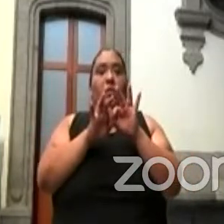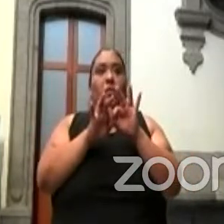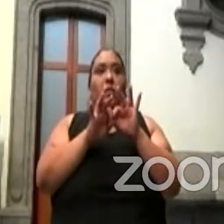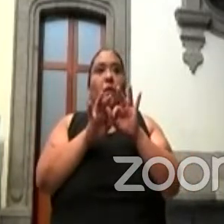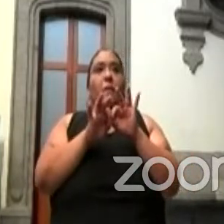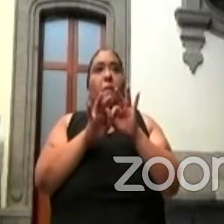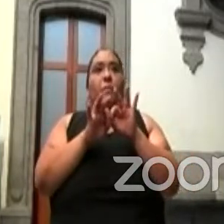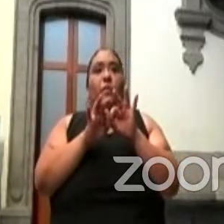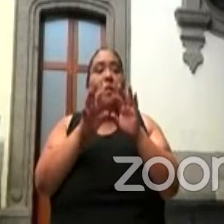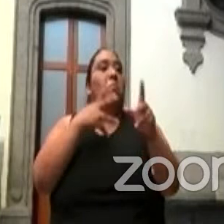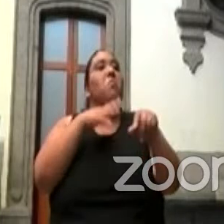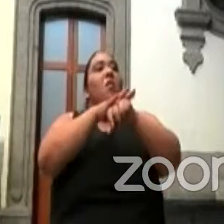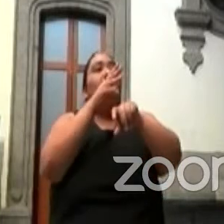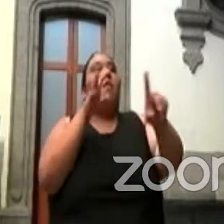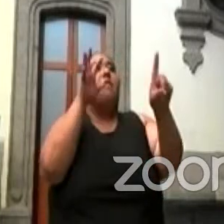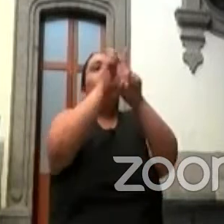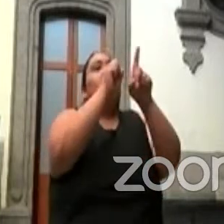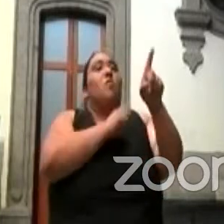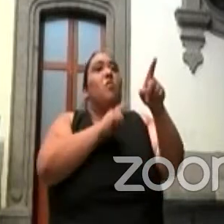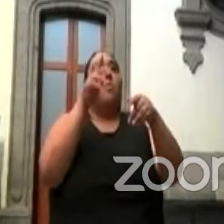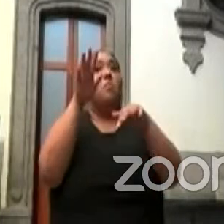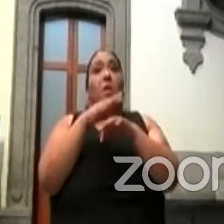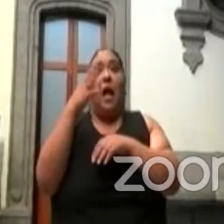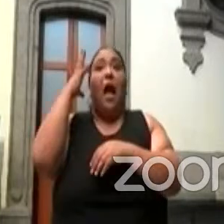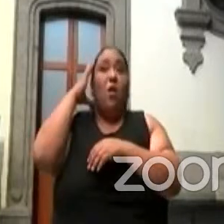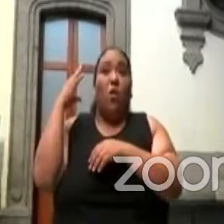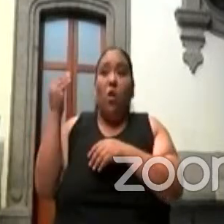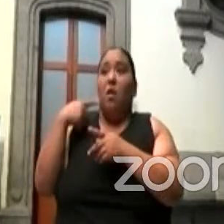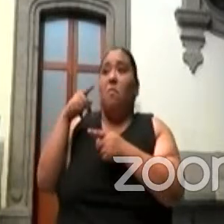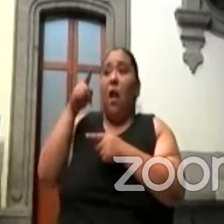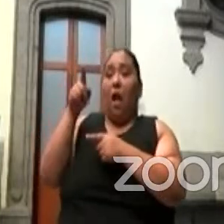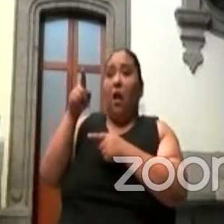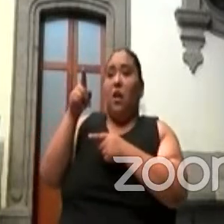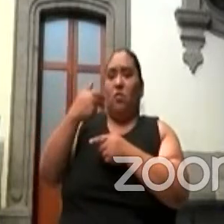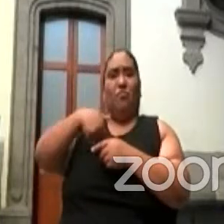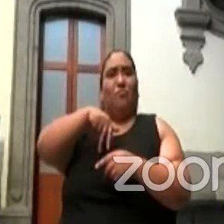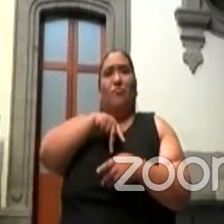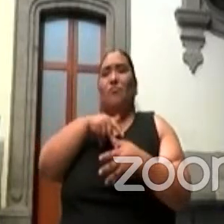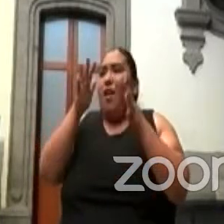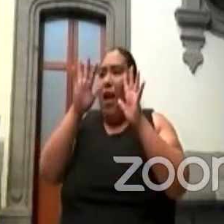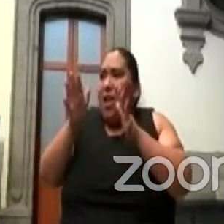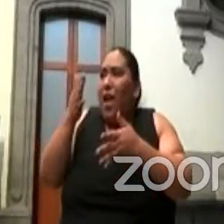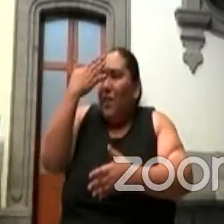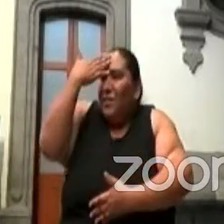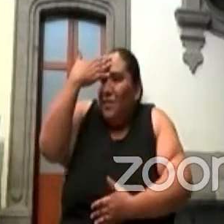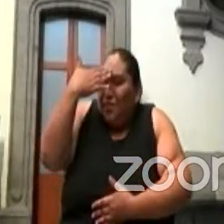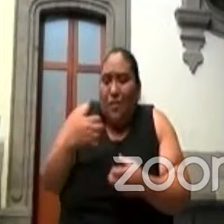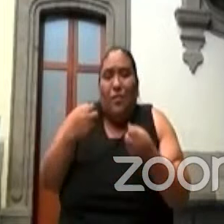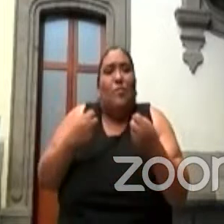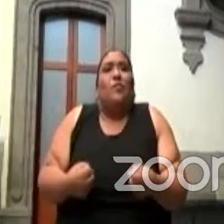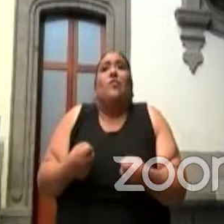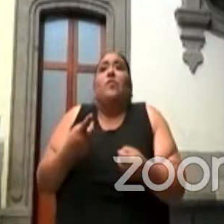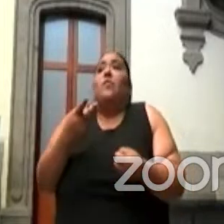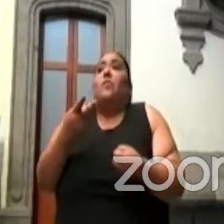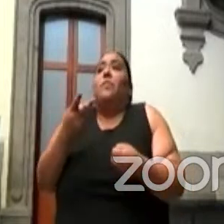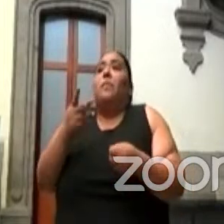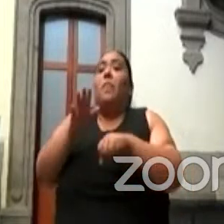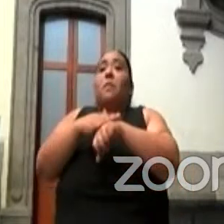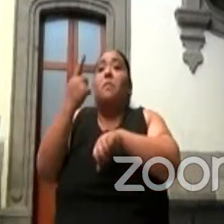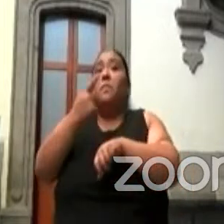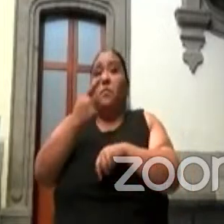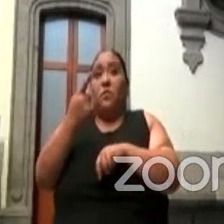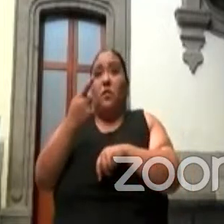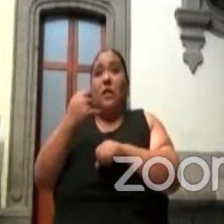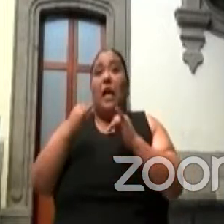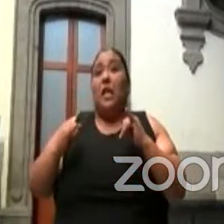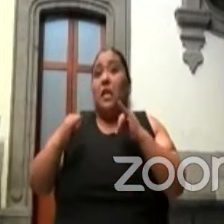en el logro de este objetivo, precisamente. En Colima estamos convencidos de esto porque, a pesar de que el instituto